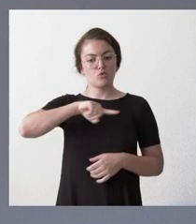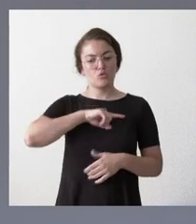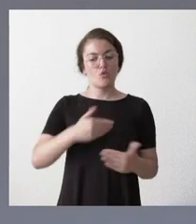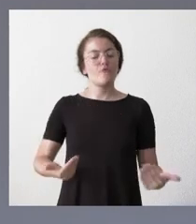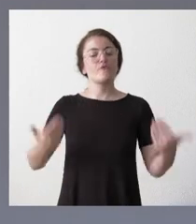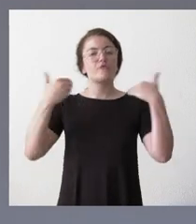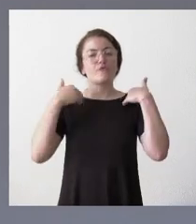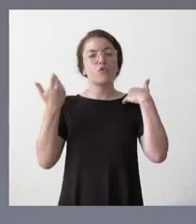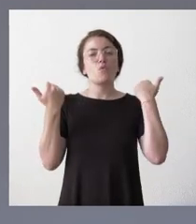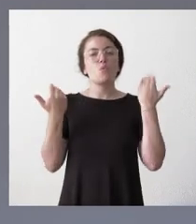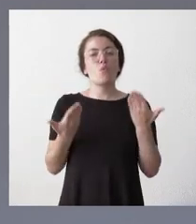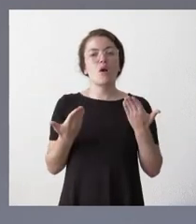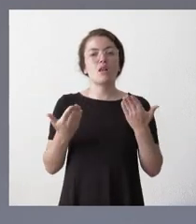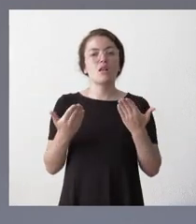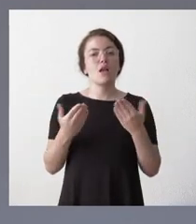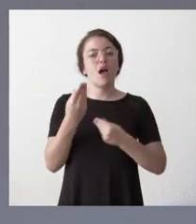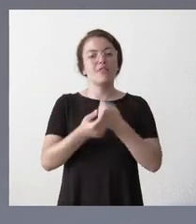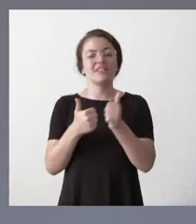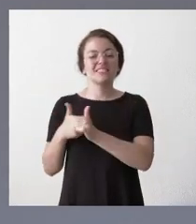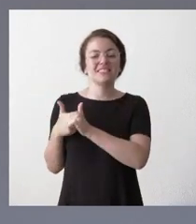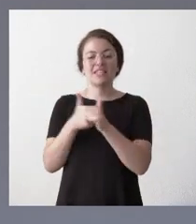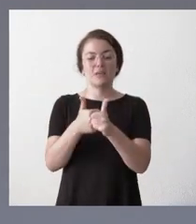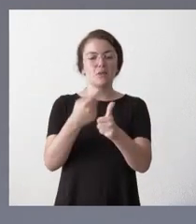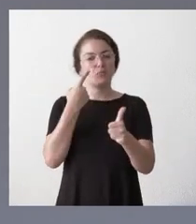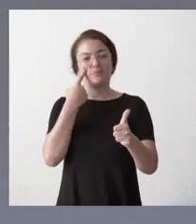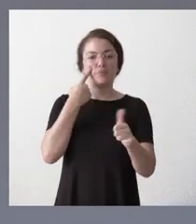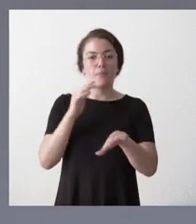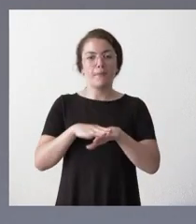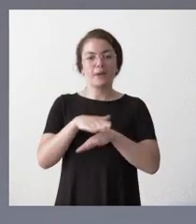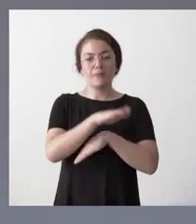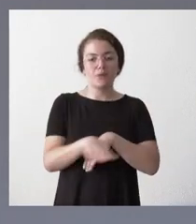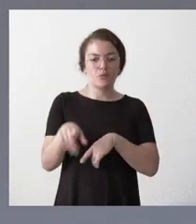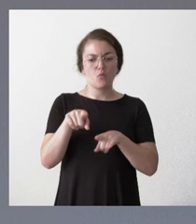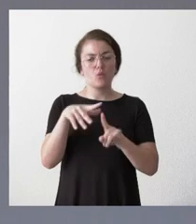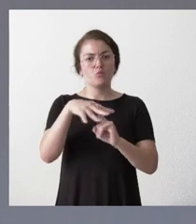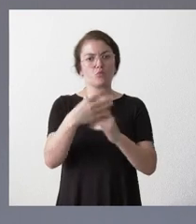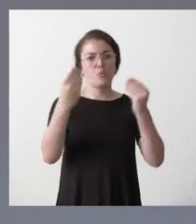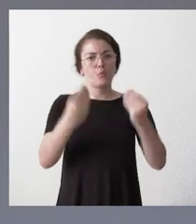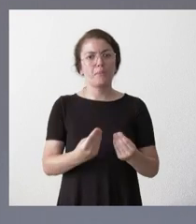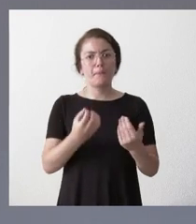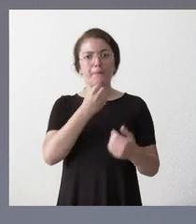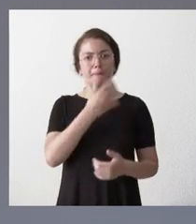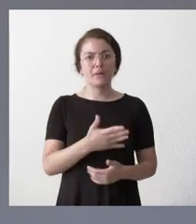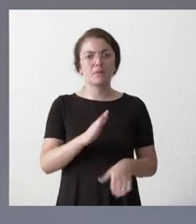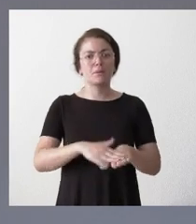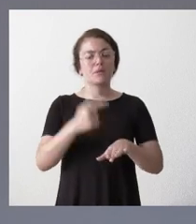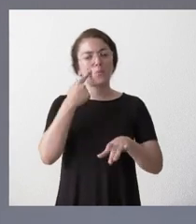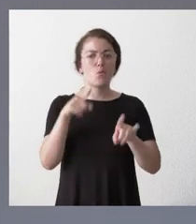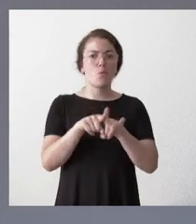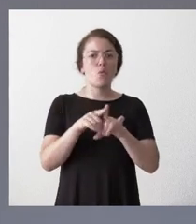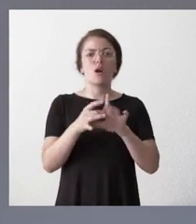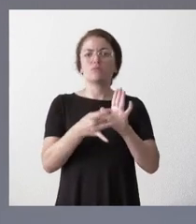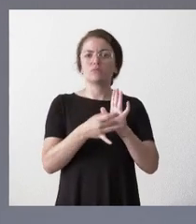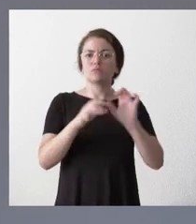es hacer un seguimiento de que los menores se encuentren en las mejores circunstancias, de que tengan garantizados tanto el